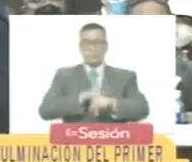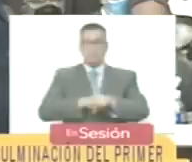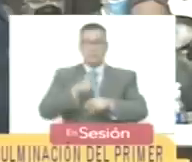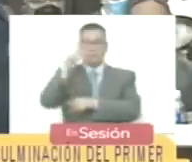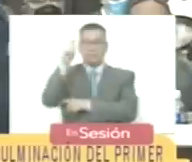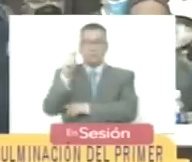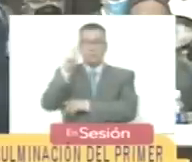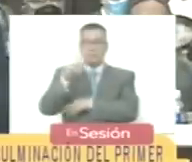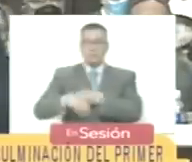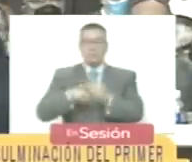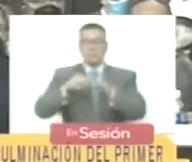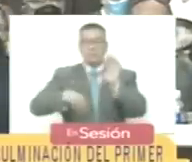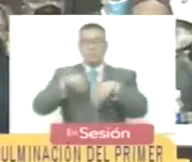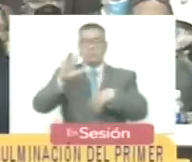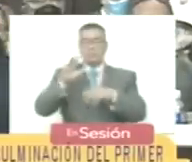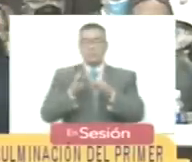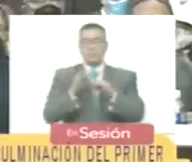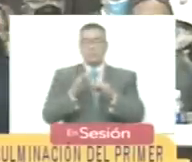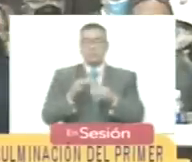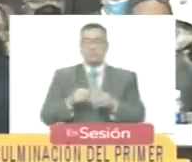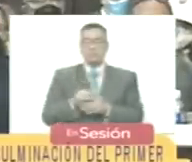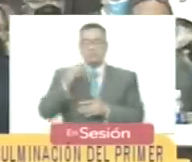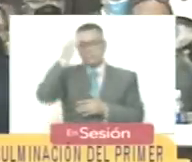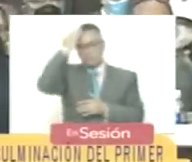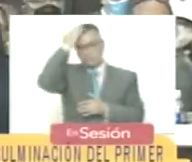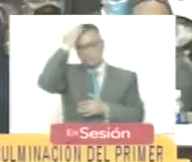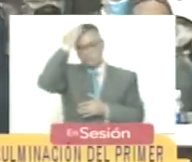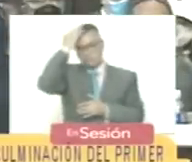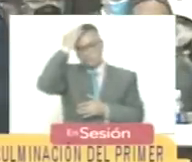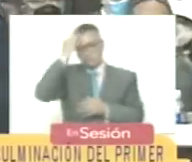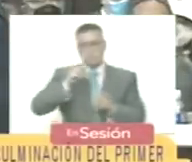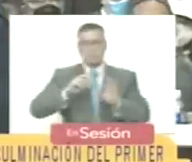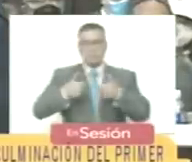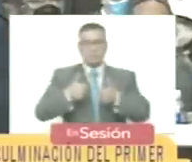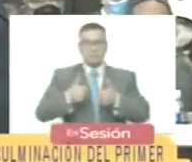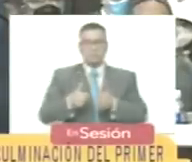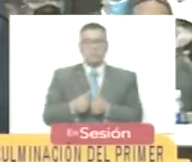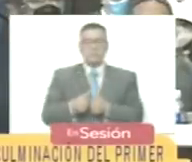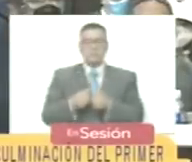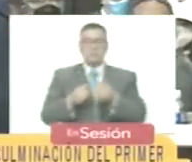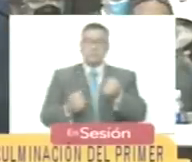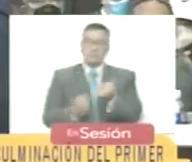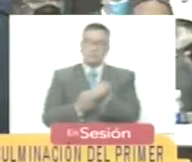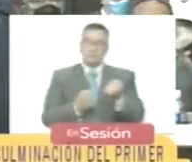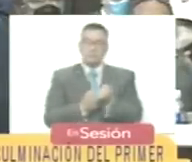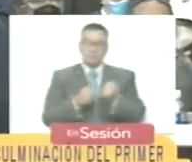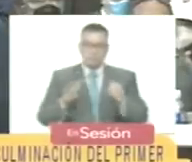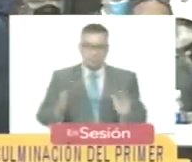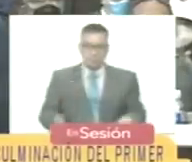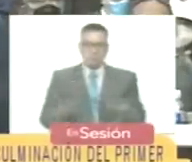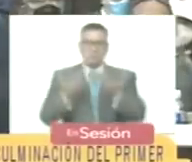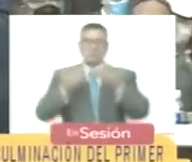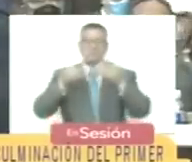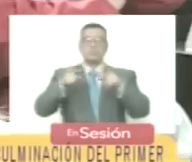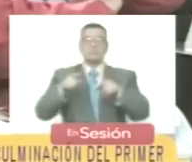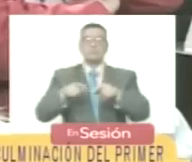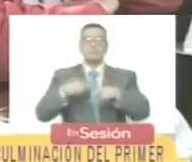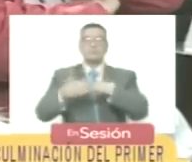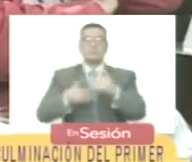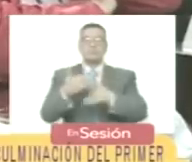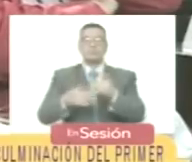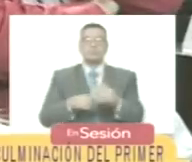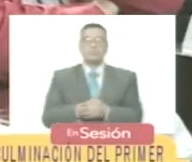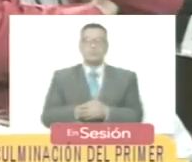sesiones ordinarias el 15 de septiembre, arrancar con un impulso o una sobremarcha en el